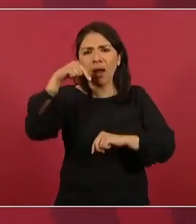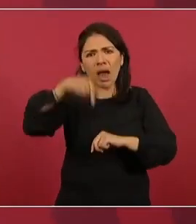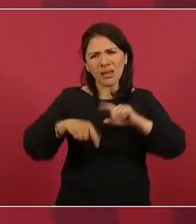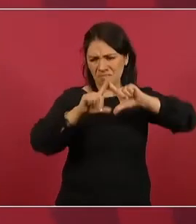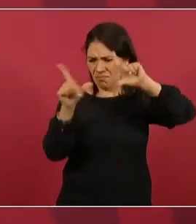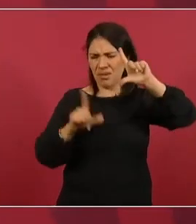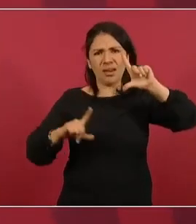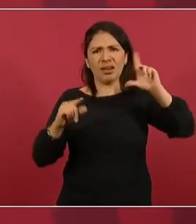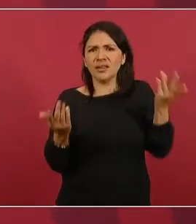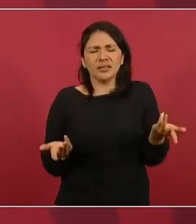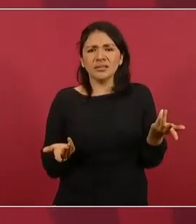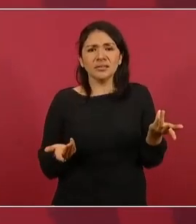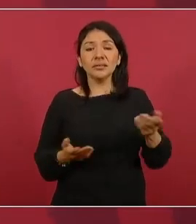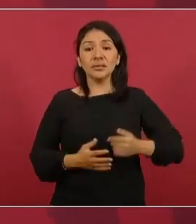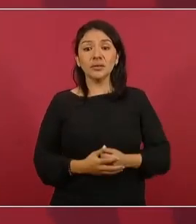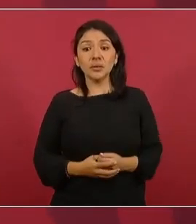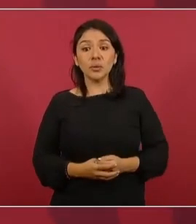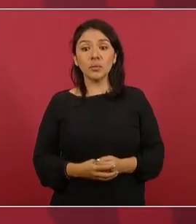país,